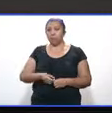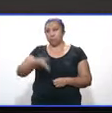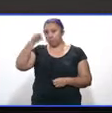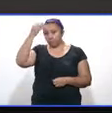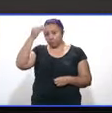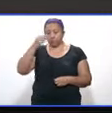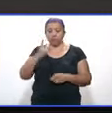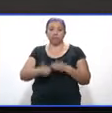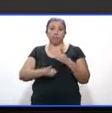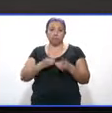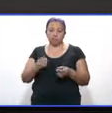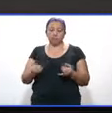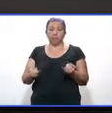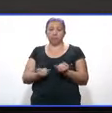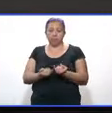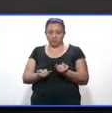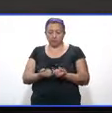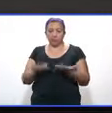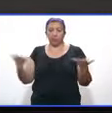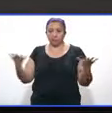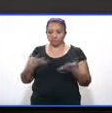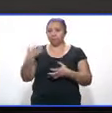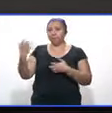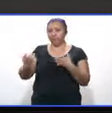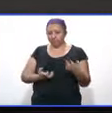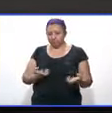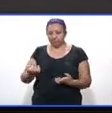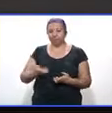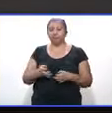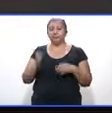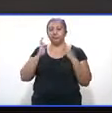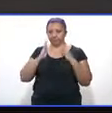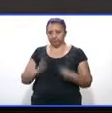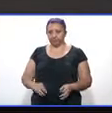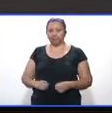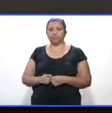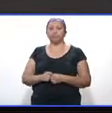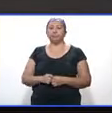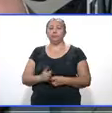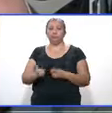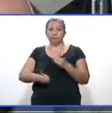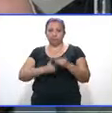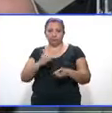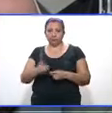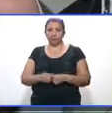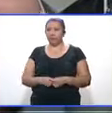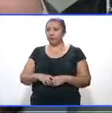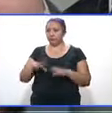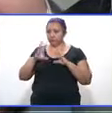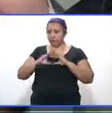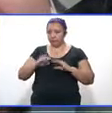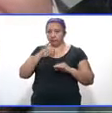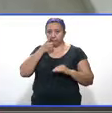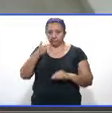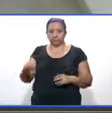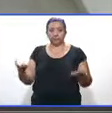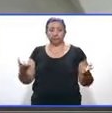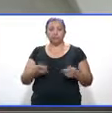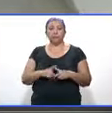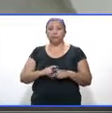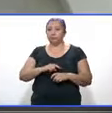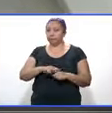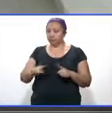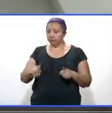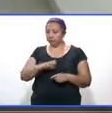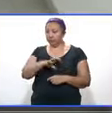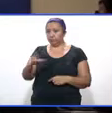como los deportistas hacen sus entrenamientos para prepararse para el deporte. Por su formación profesional desempeñó diversos